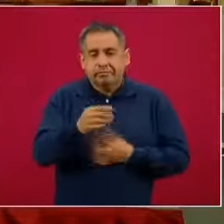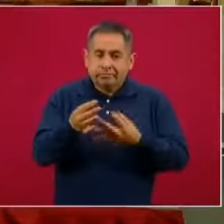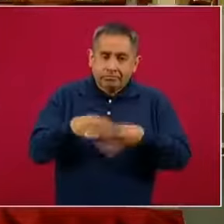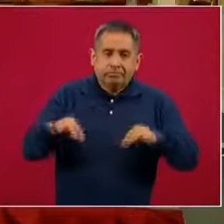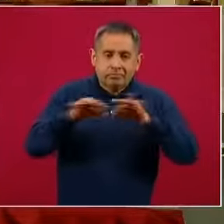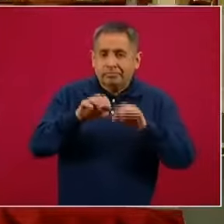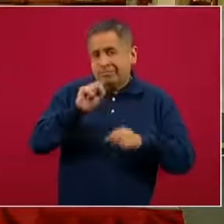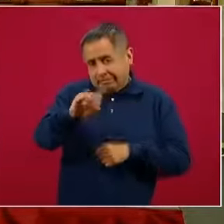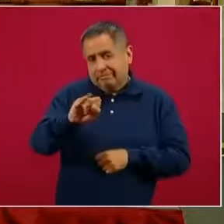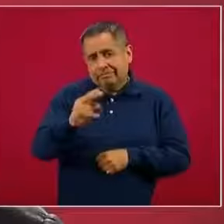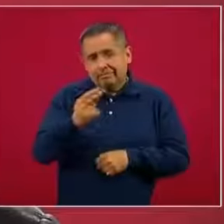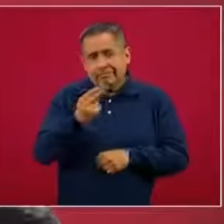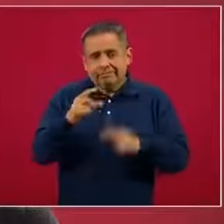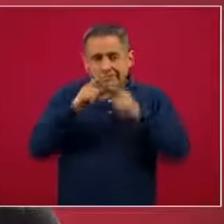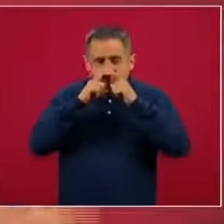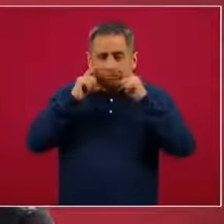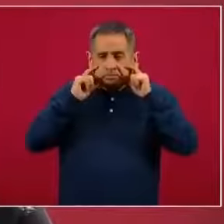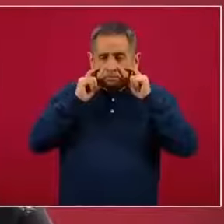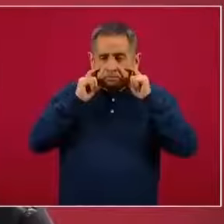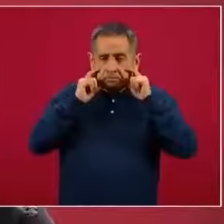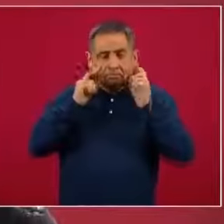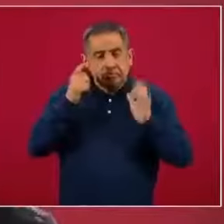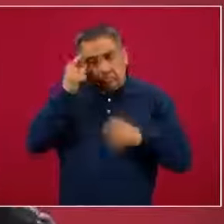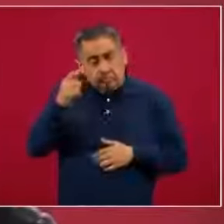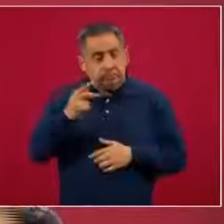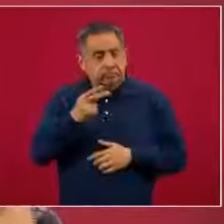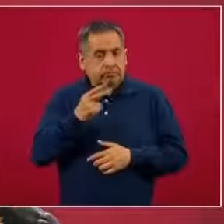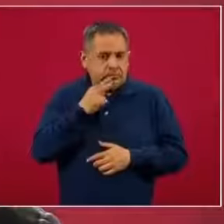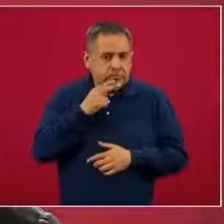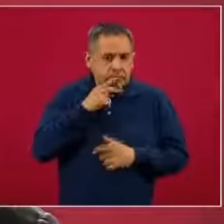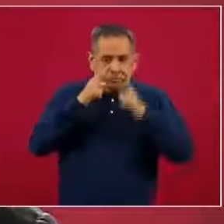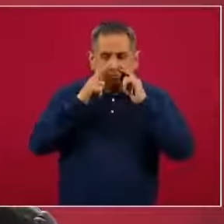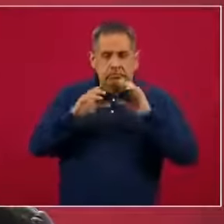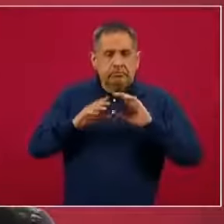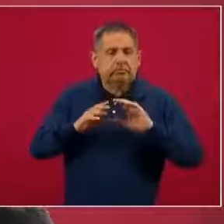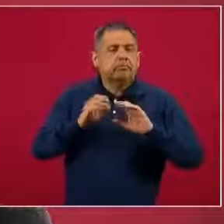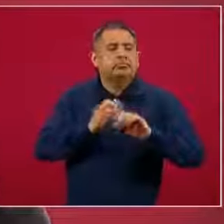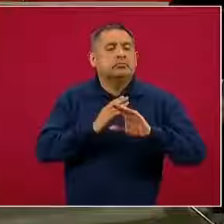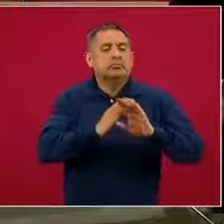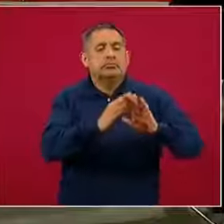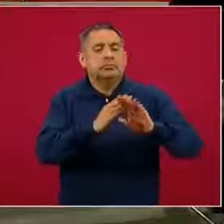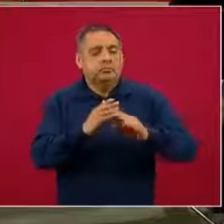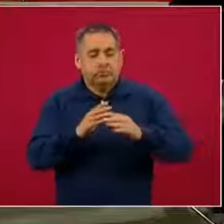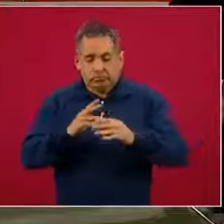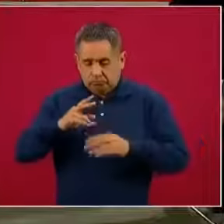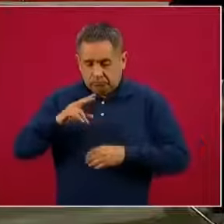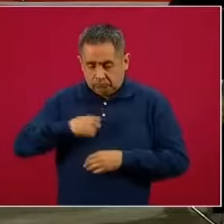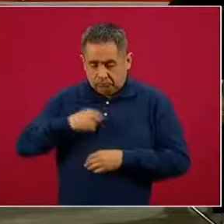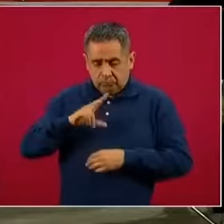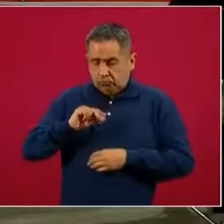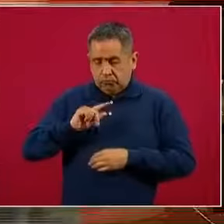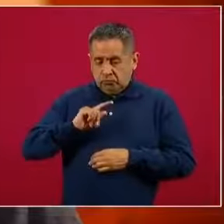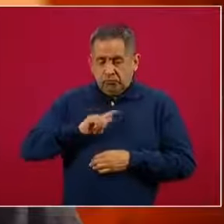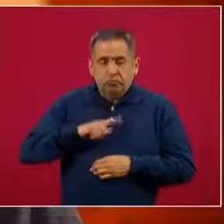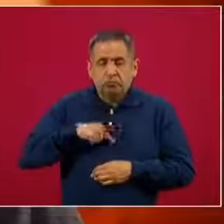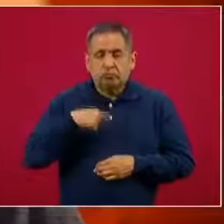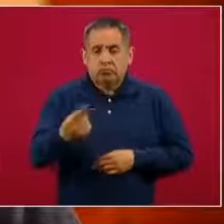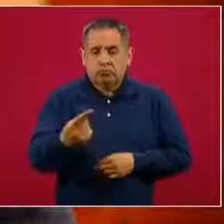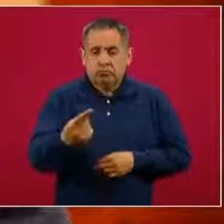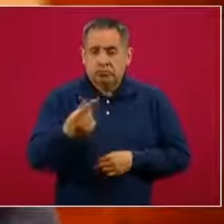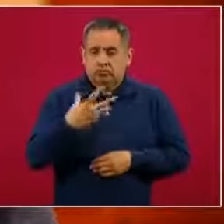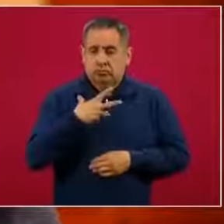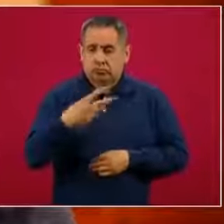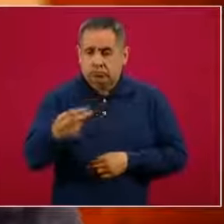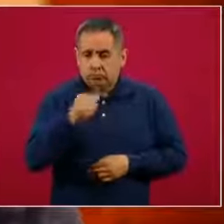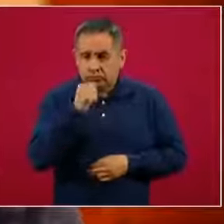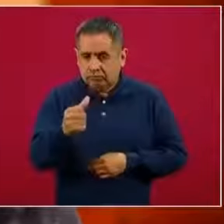importancia del cubrebocas. En general es útil, ya dijimos, como una barrera para evitar solidariamente contagiar a otros, pero